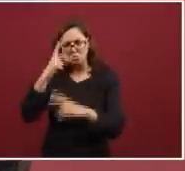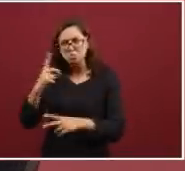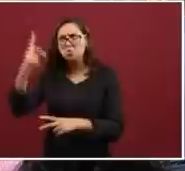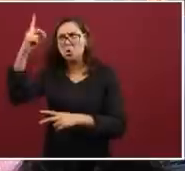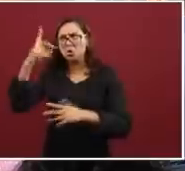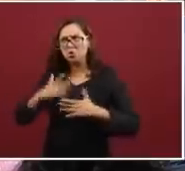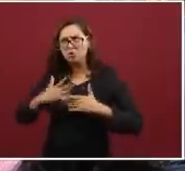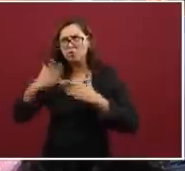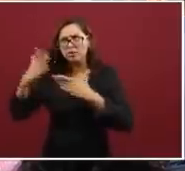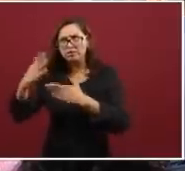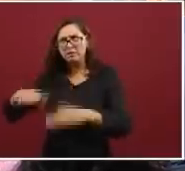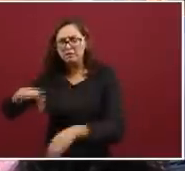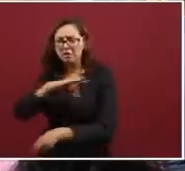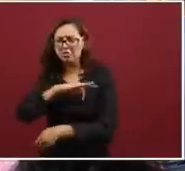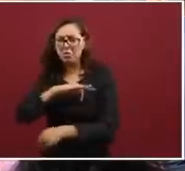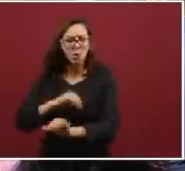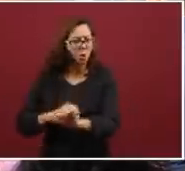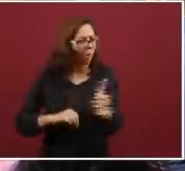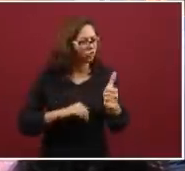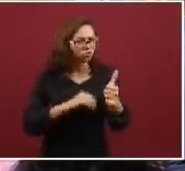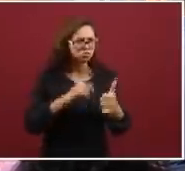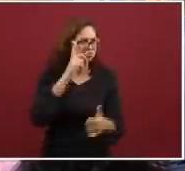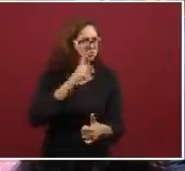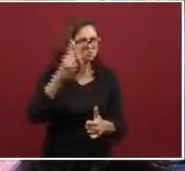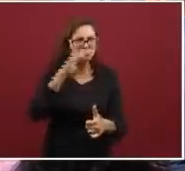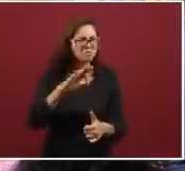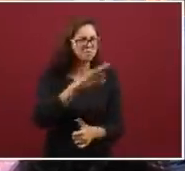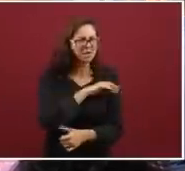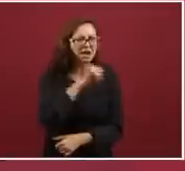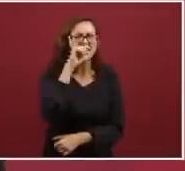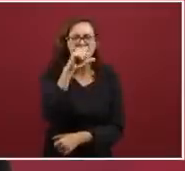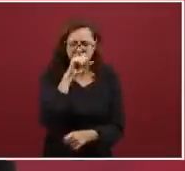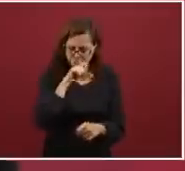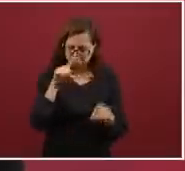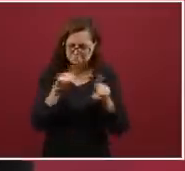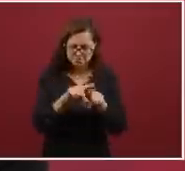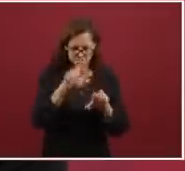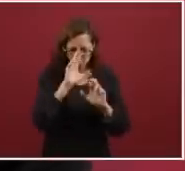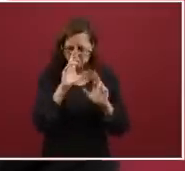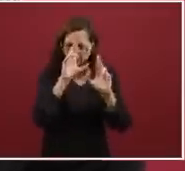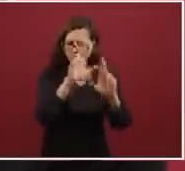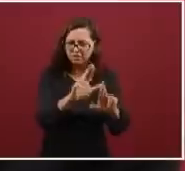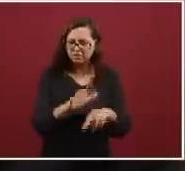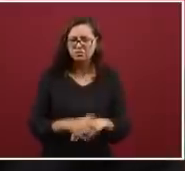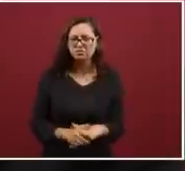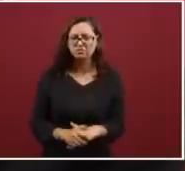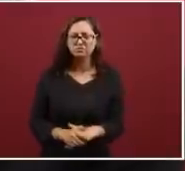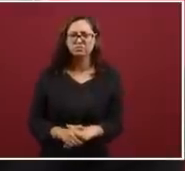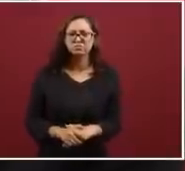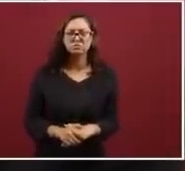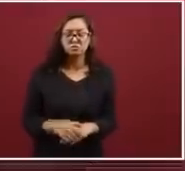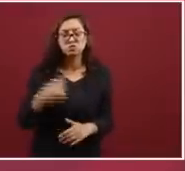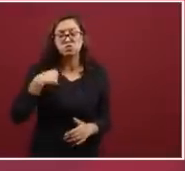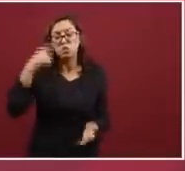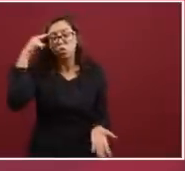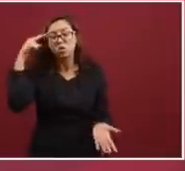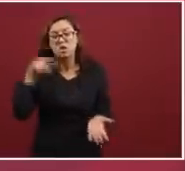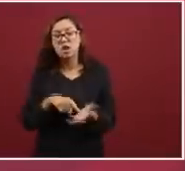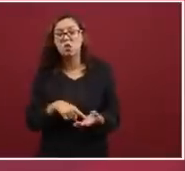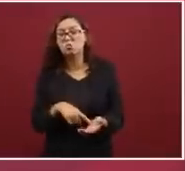¿Sí? Y creo que los creyentes y los no